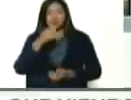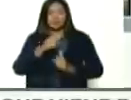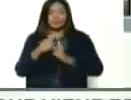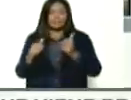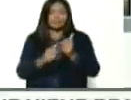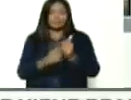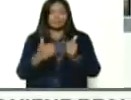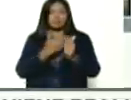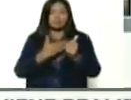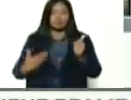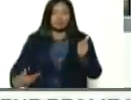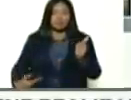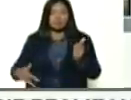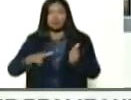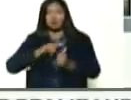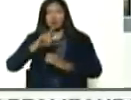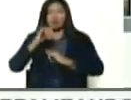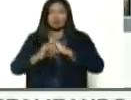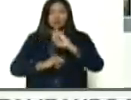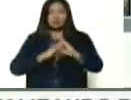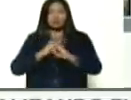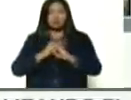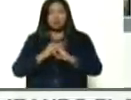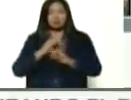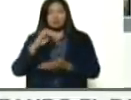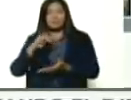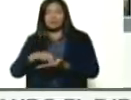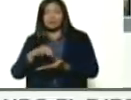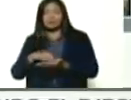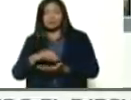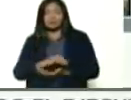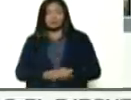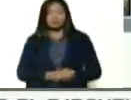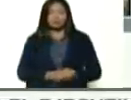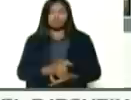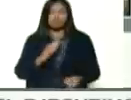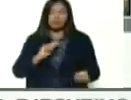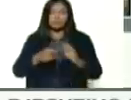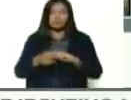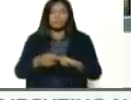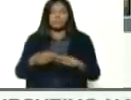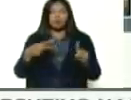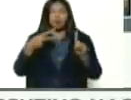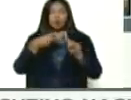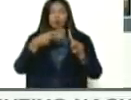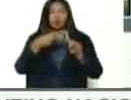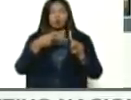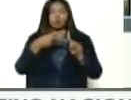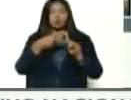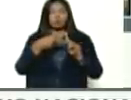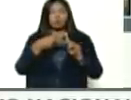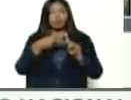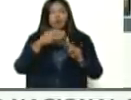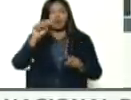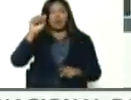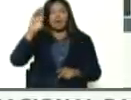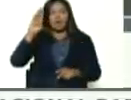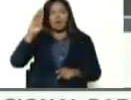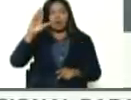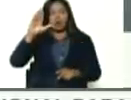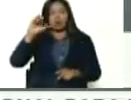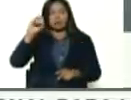del aeropuerto internacional de maiquetía nos vamos al hotel caracas